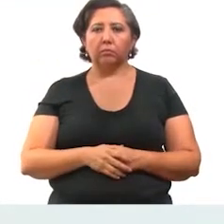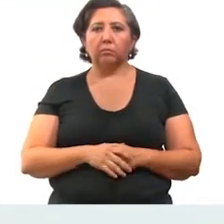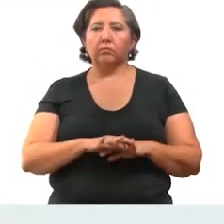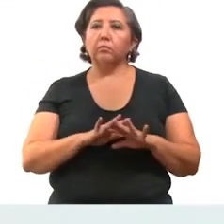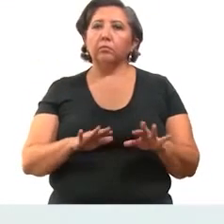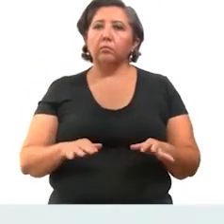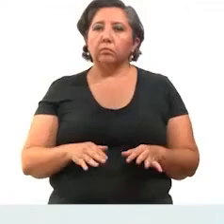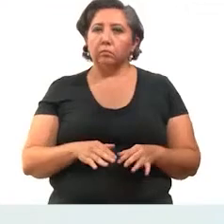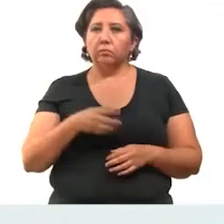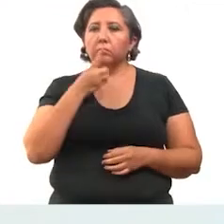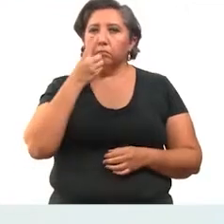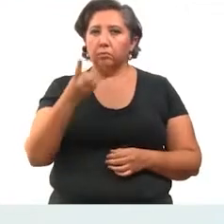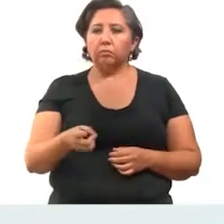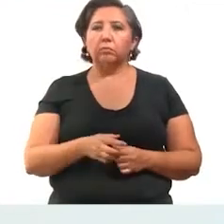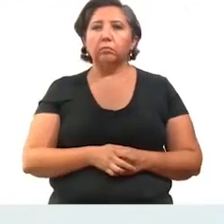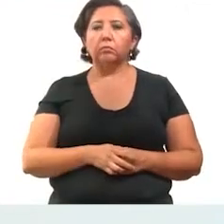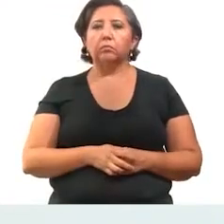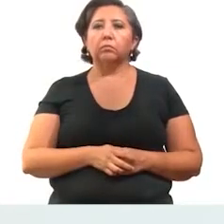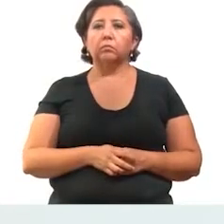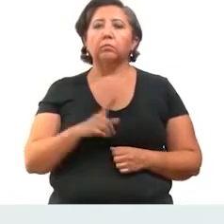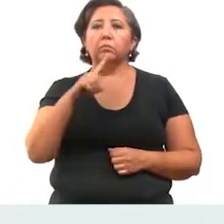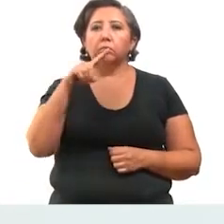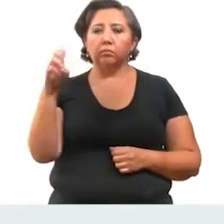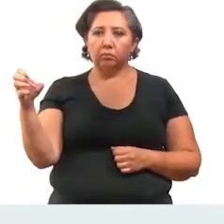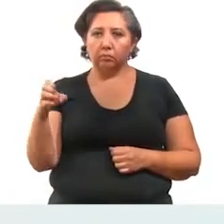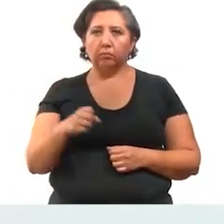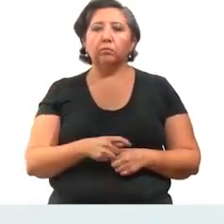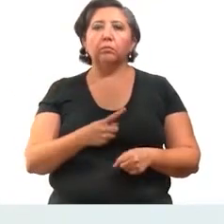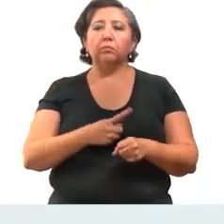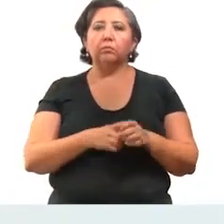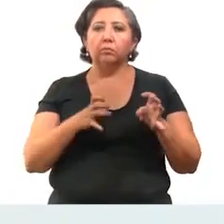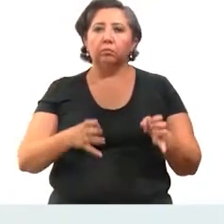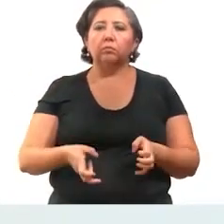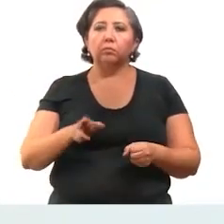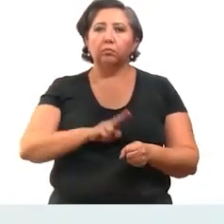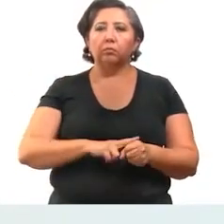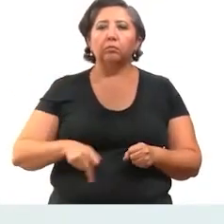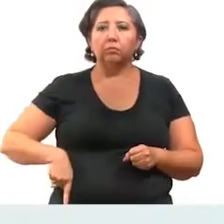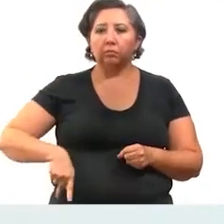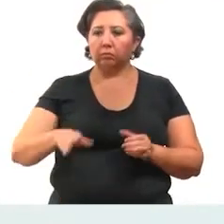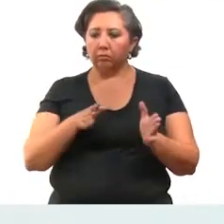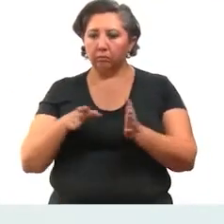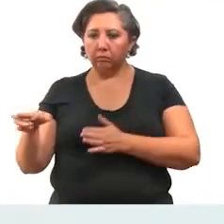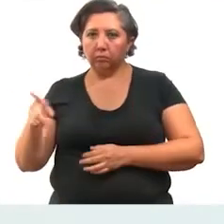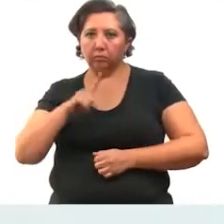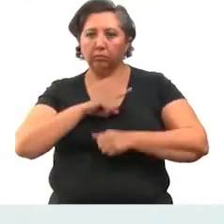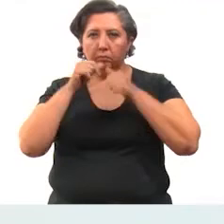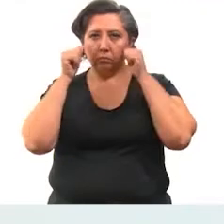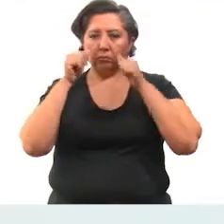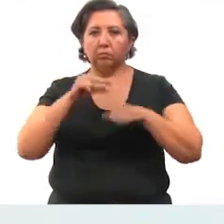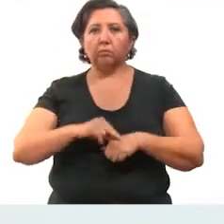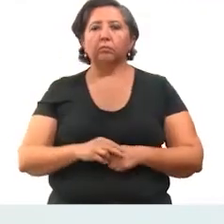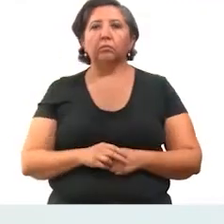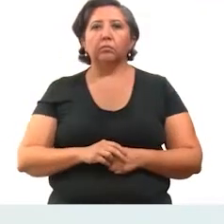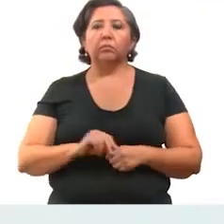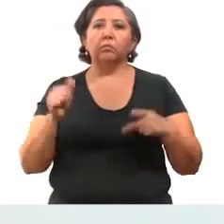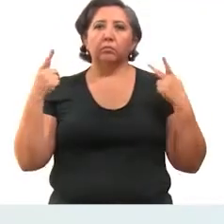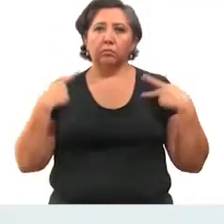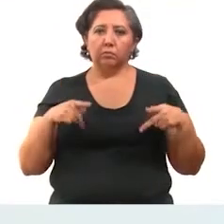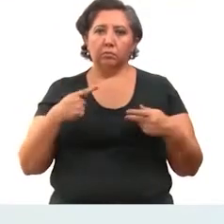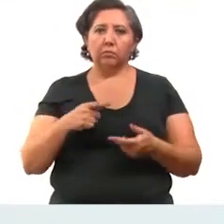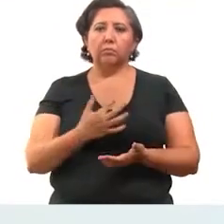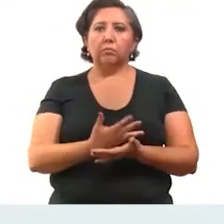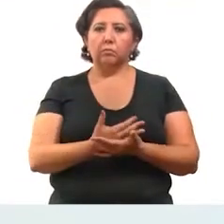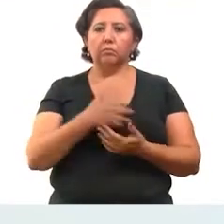leves. Como ya se mencionó, 100 de los casos positivos están en hospitales públicos y en aislamiento total. Hay